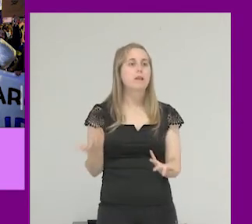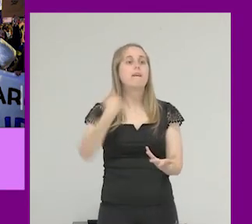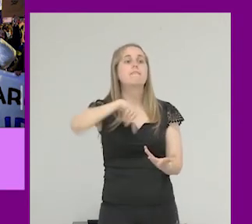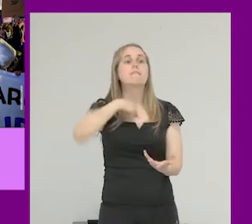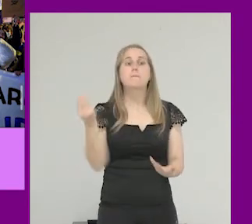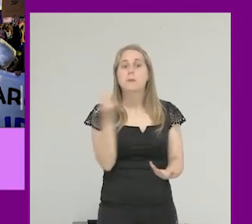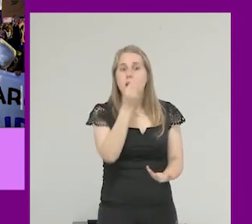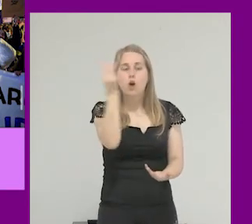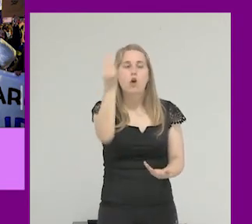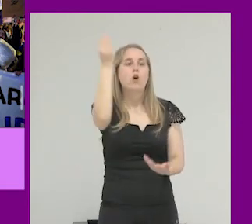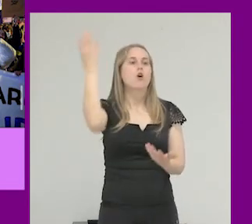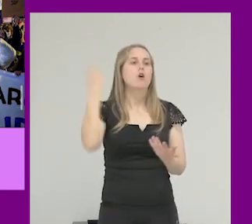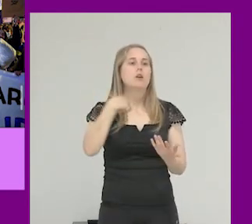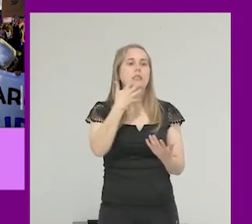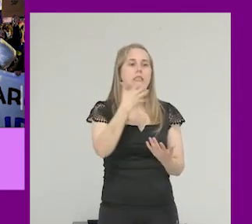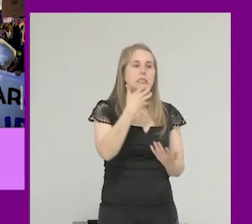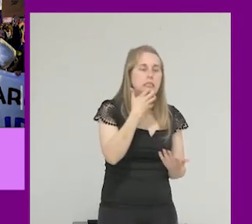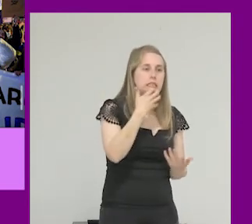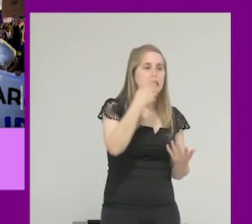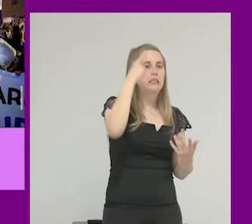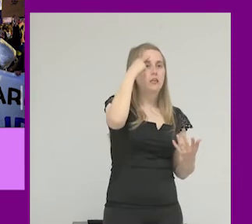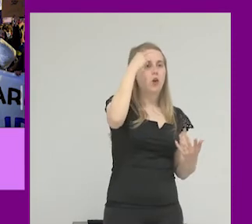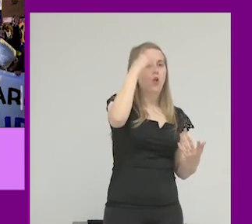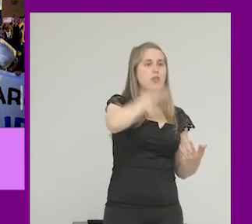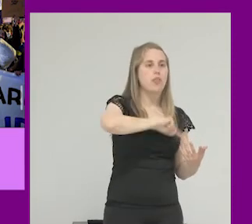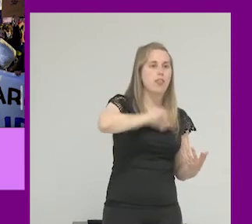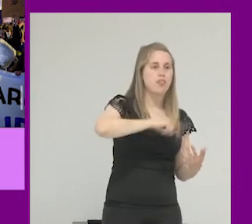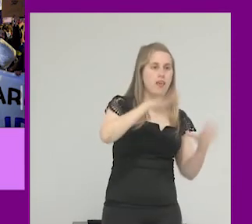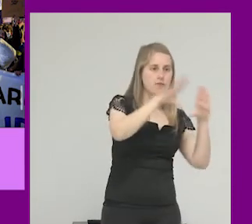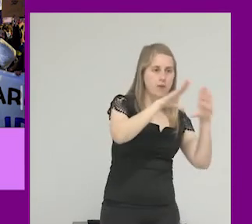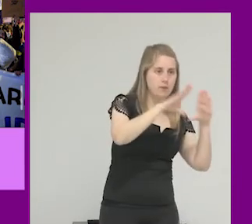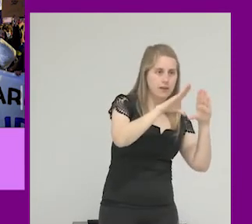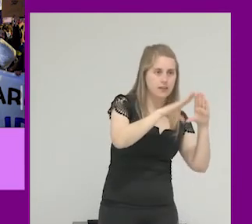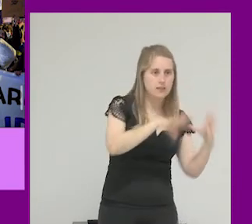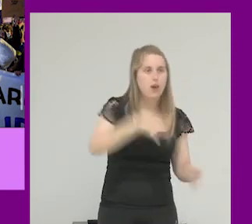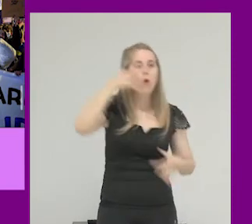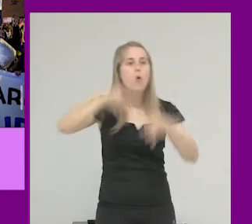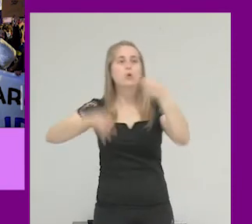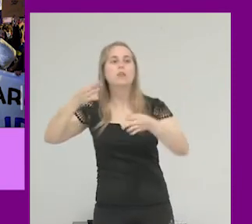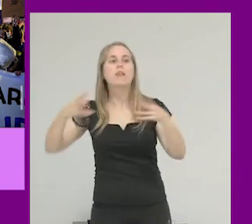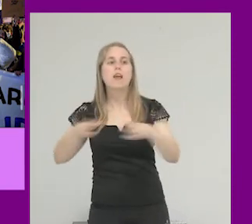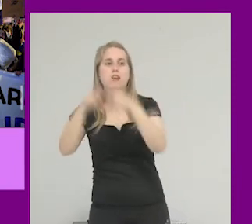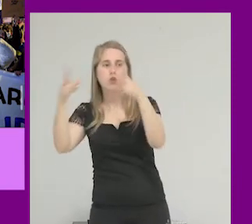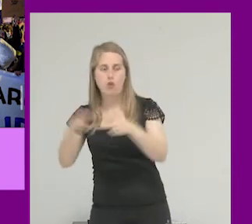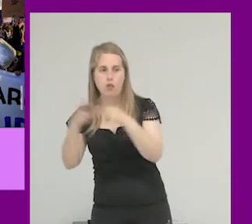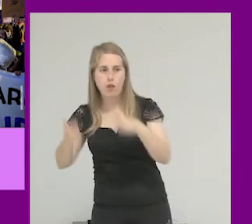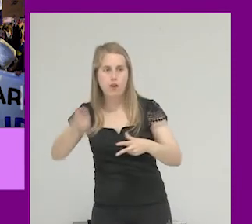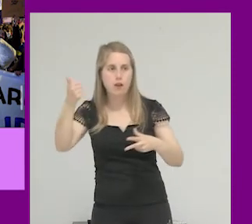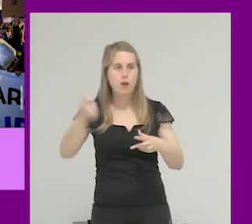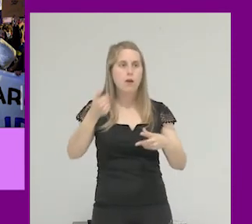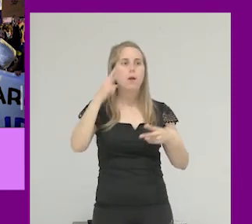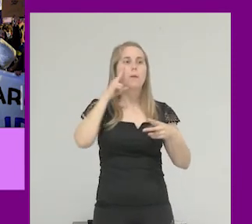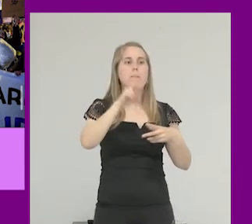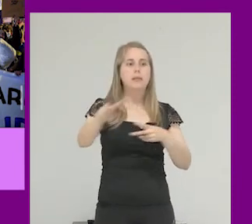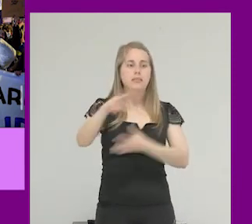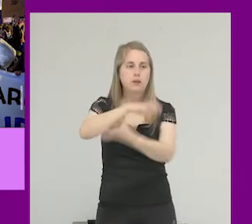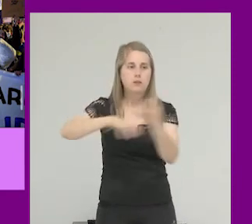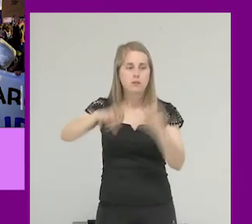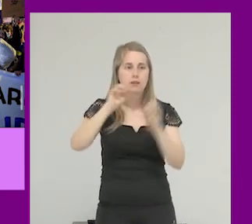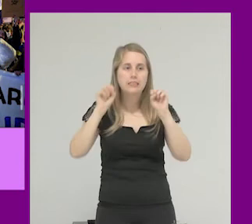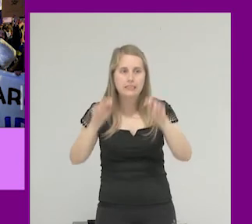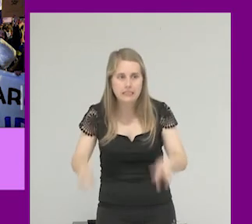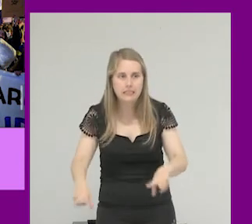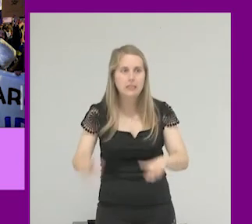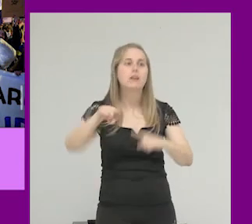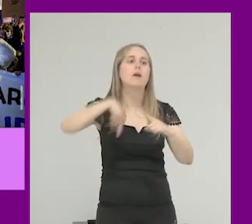que, a mayor conciencia feminista, justicia social y vidas sin violencia, menor fuera la necesidad